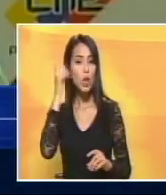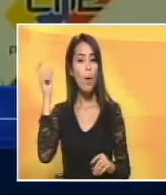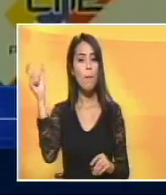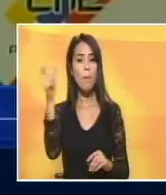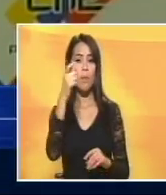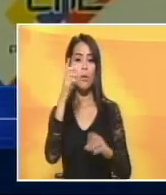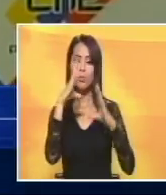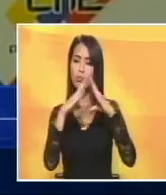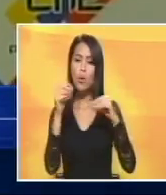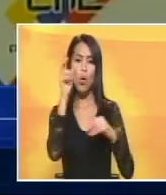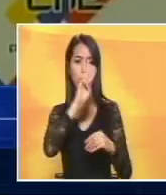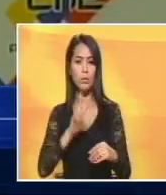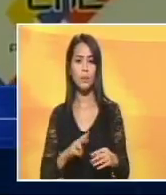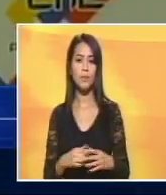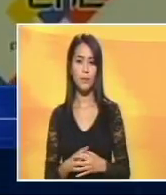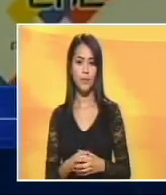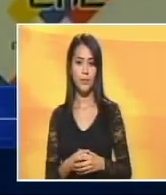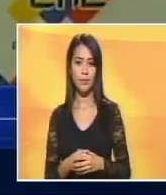todo de Venezuela.